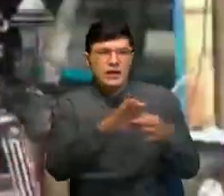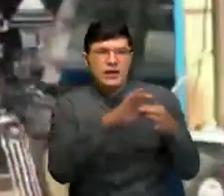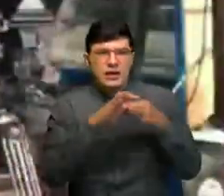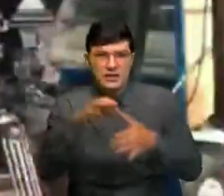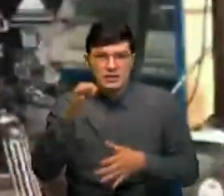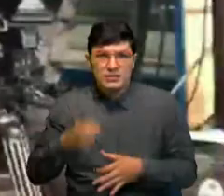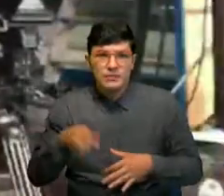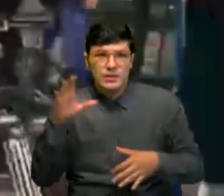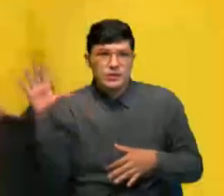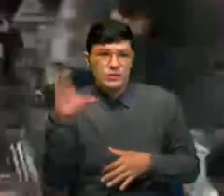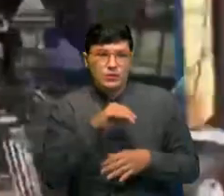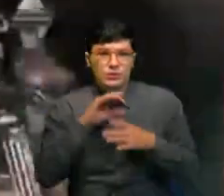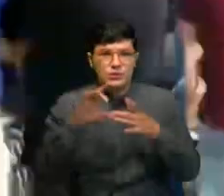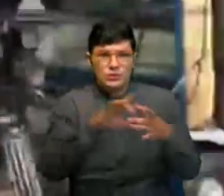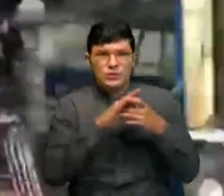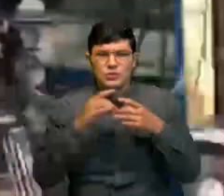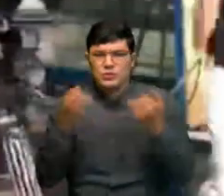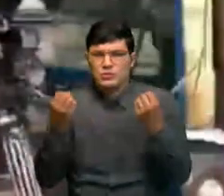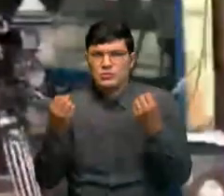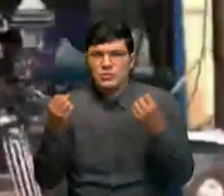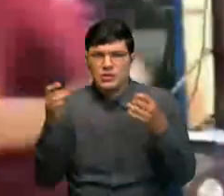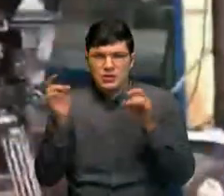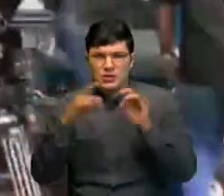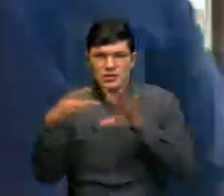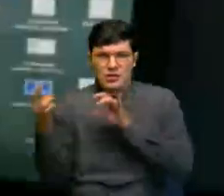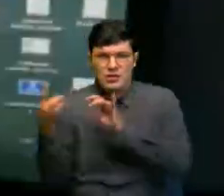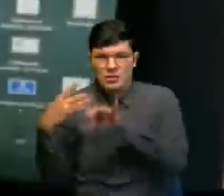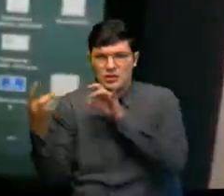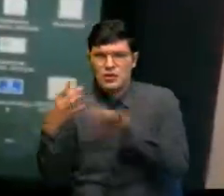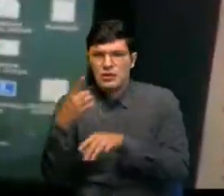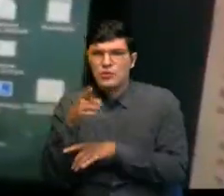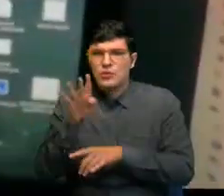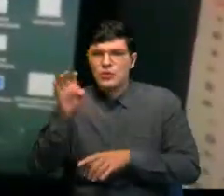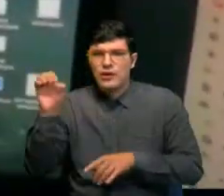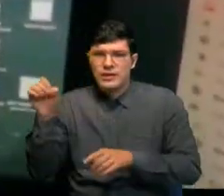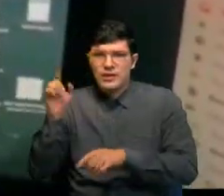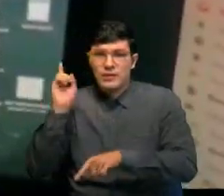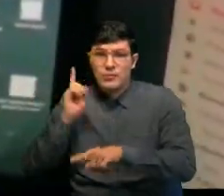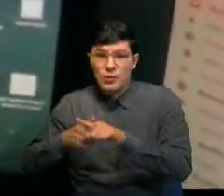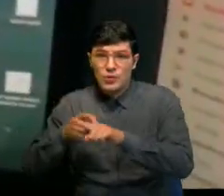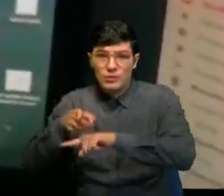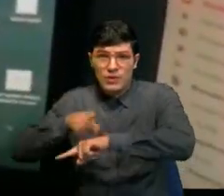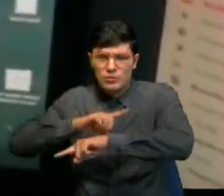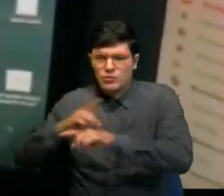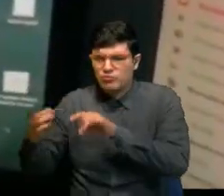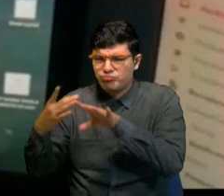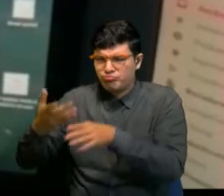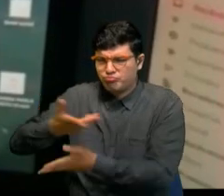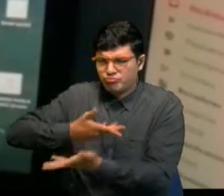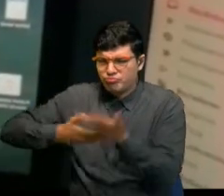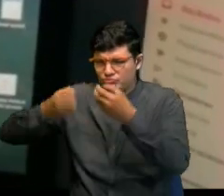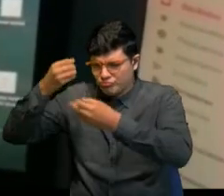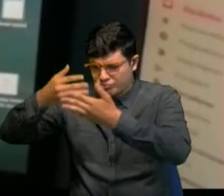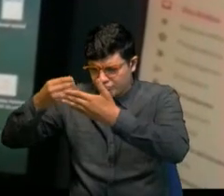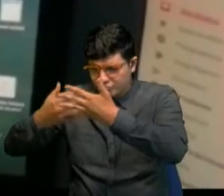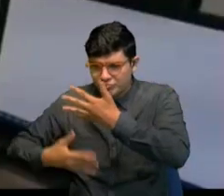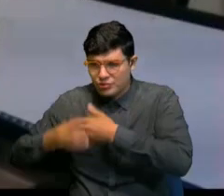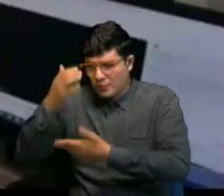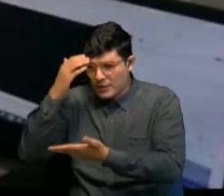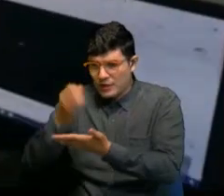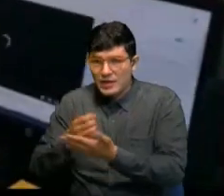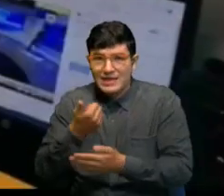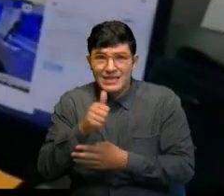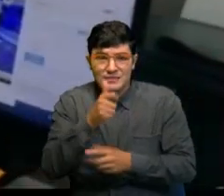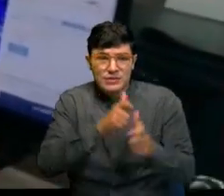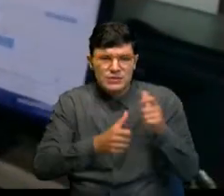logrando un ratio de interacción más o menos de 190 personas por minuto y es que no fue una jornada fácil un equipo de casi 10 periodistas señala la labor titánica